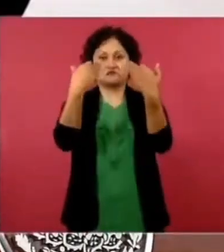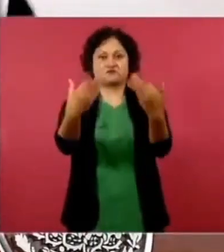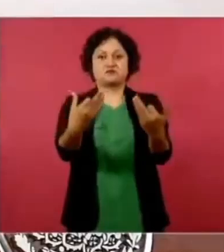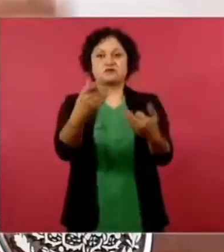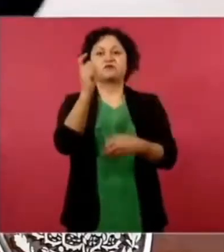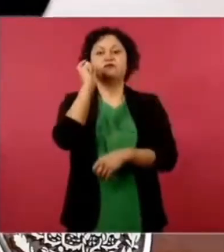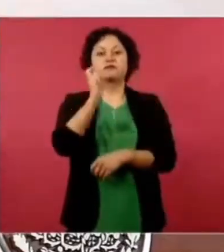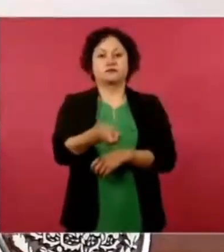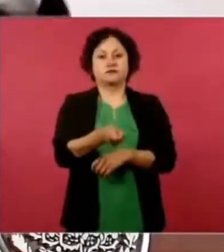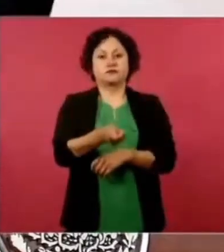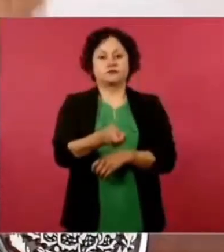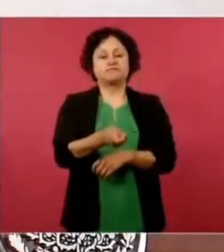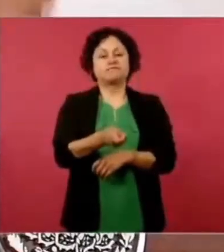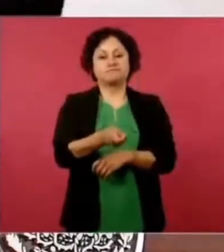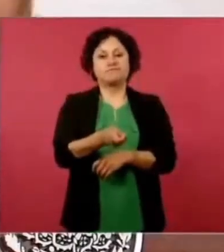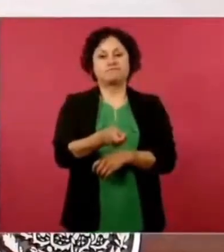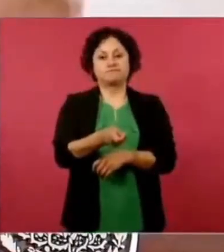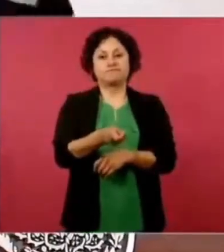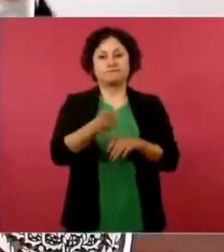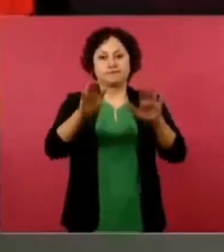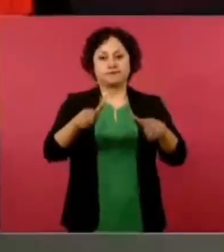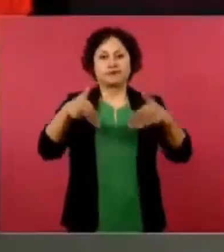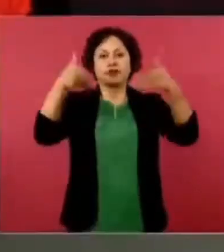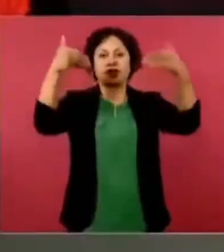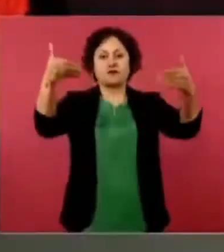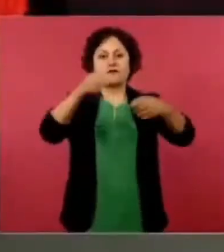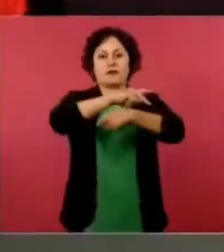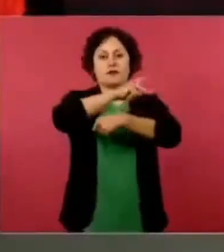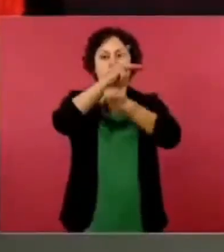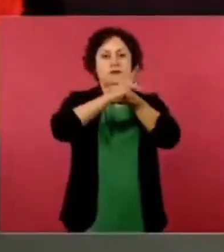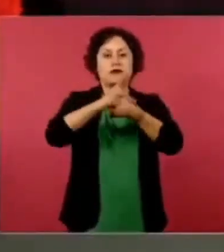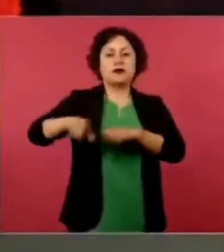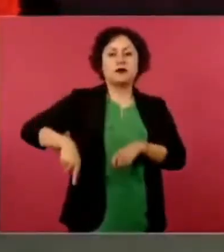de que han querido socavar su prestigio,